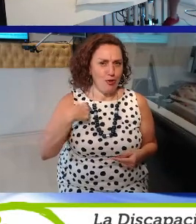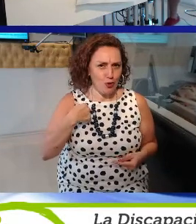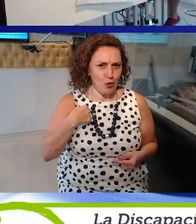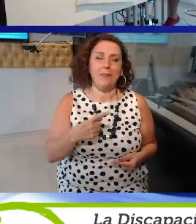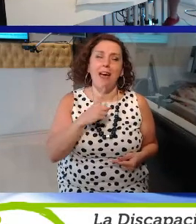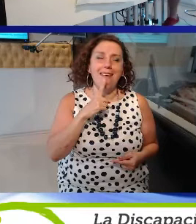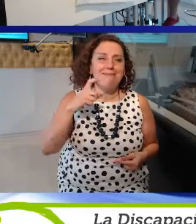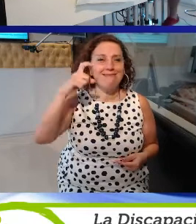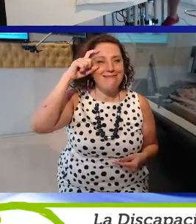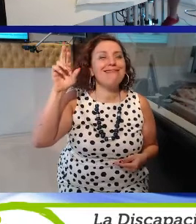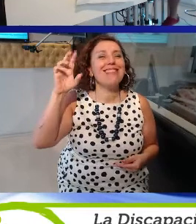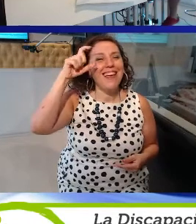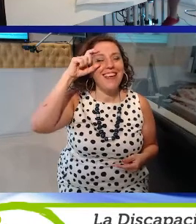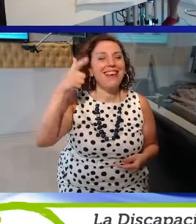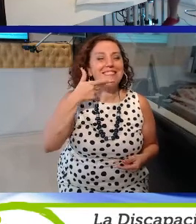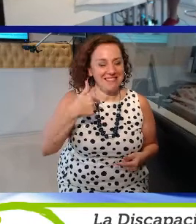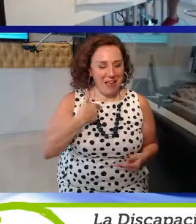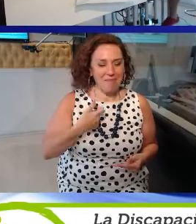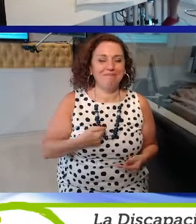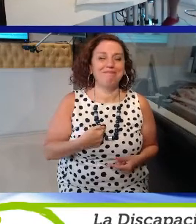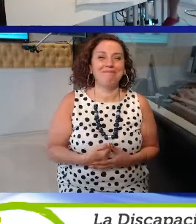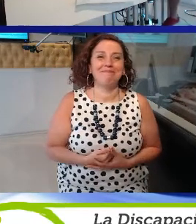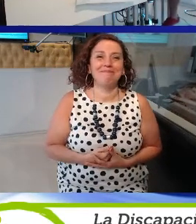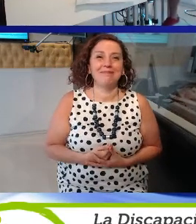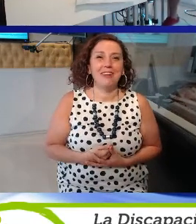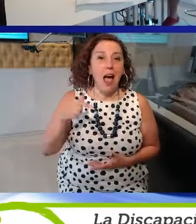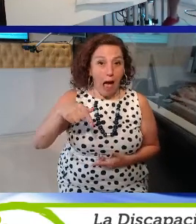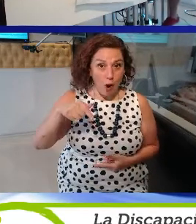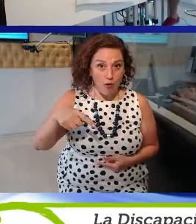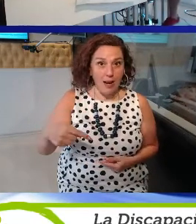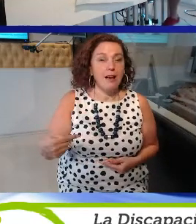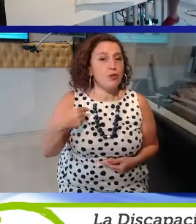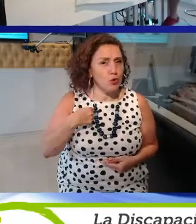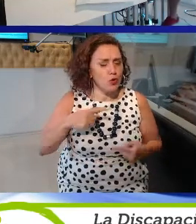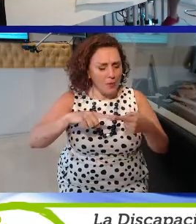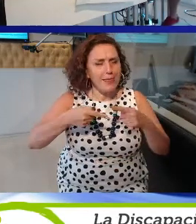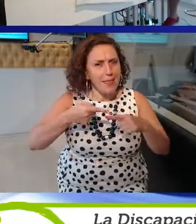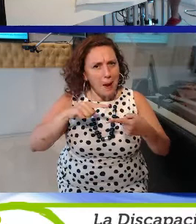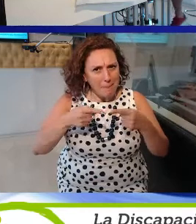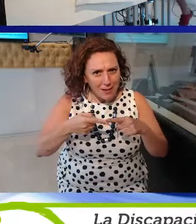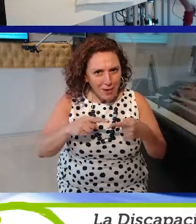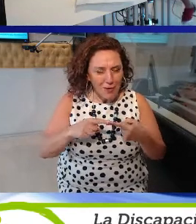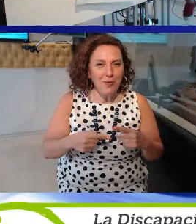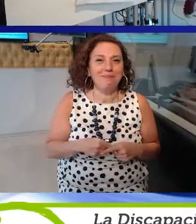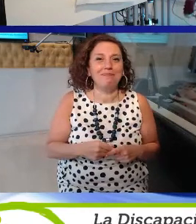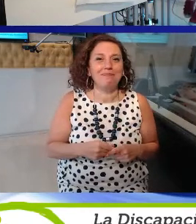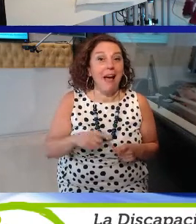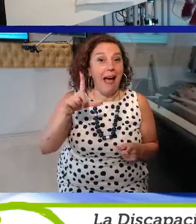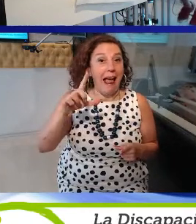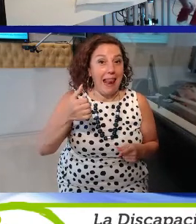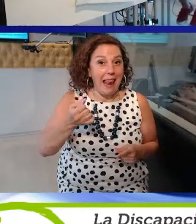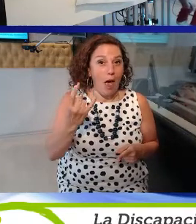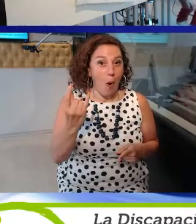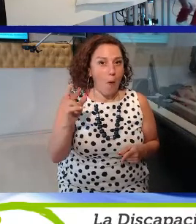Teresa Focaraccio Marcón. Ahora está interpretando Tere. Eso. Y está Laura, que estuvo